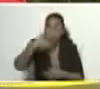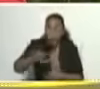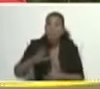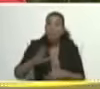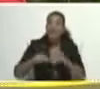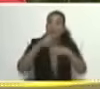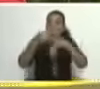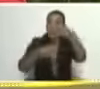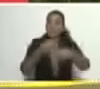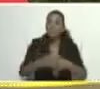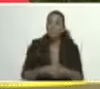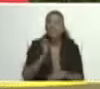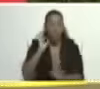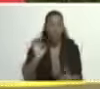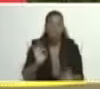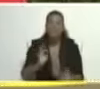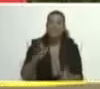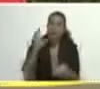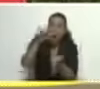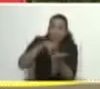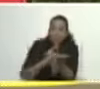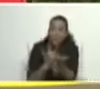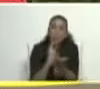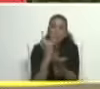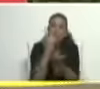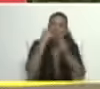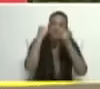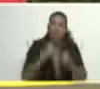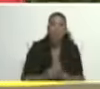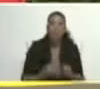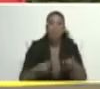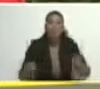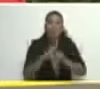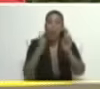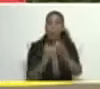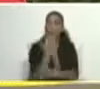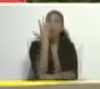las generaciones futuras, porque ya hemos sembrado la semilla y las semillas están germinando.